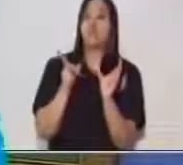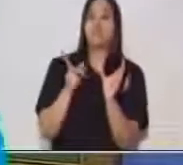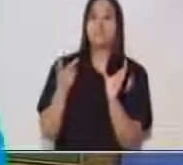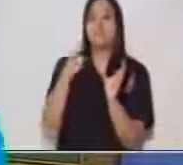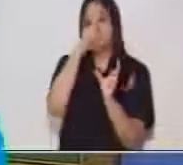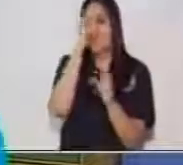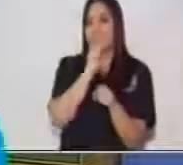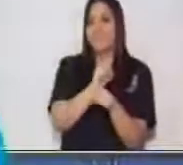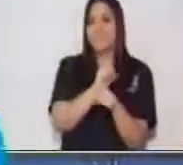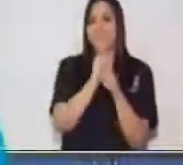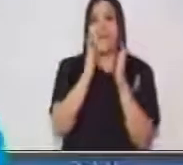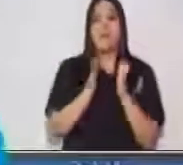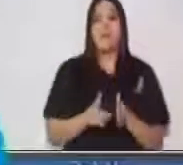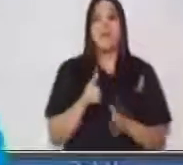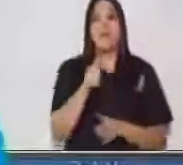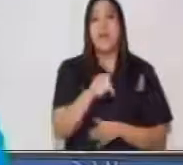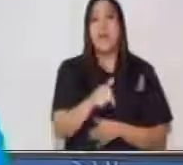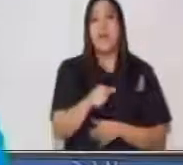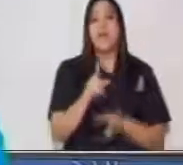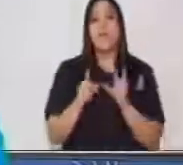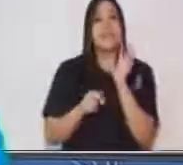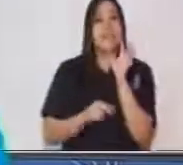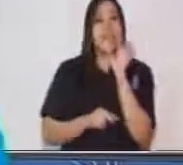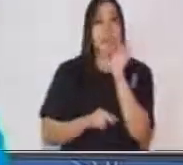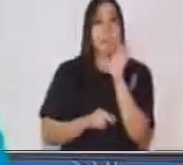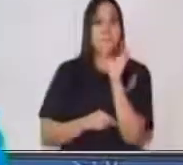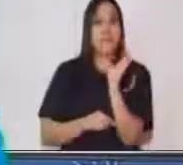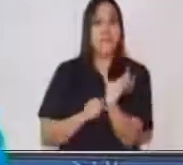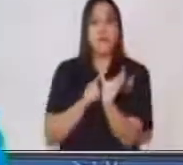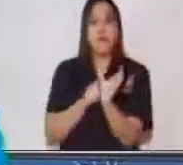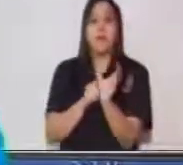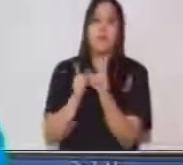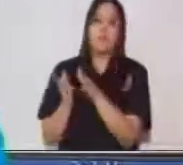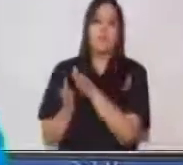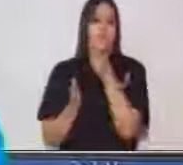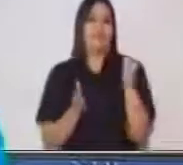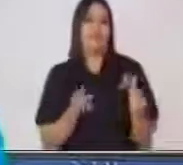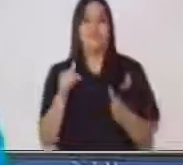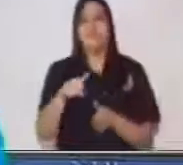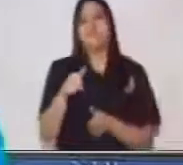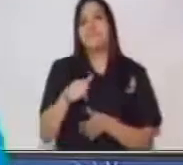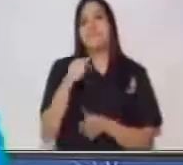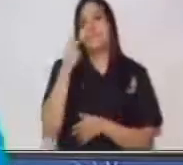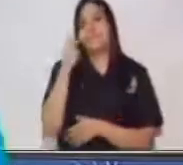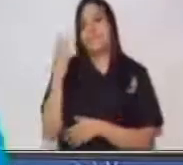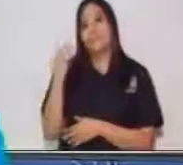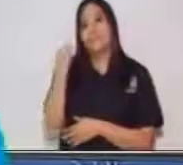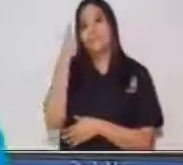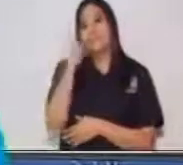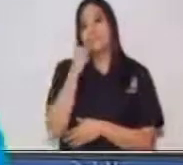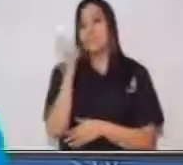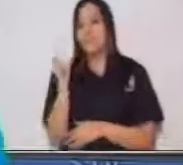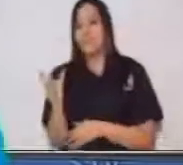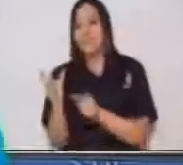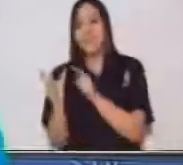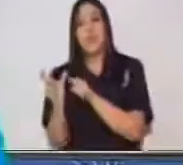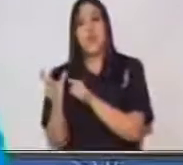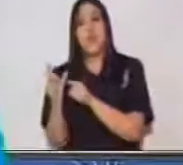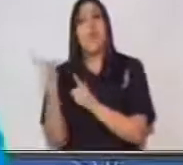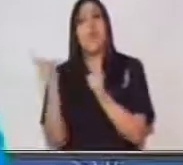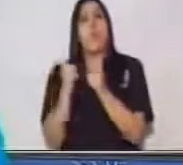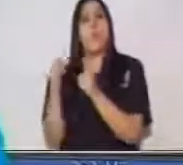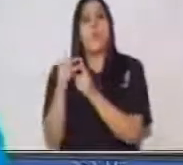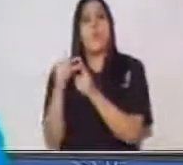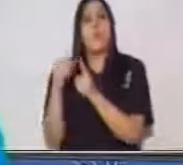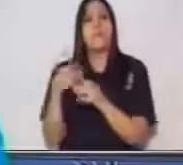muy trabajador es el predicado, pero como hoy estamos viendo el núcleo del sujeto, pensemos qué palabra es la más importante